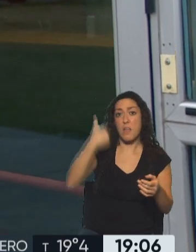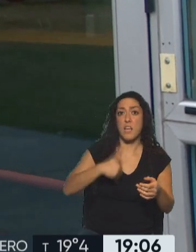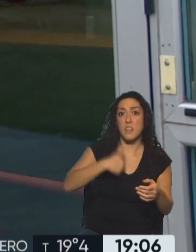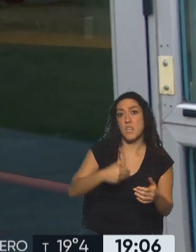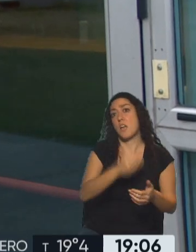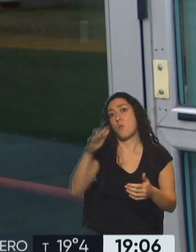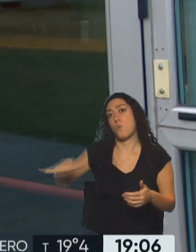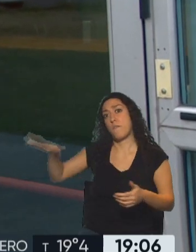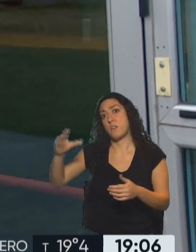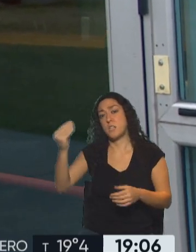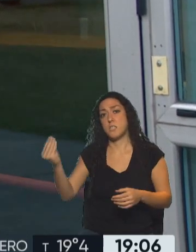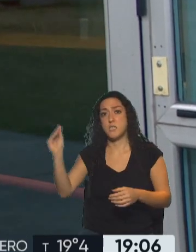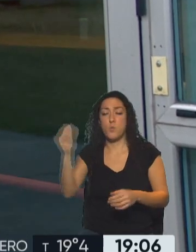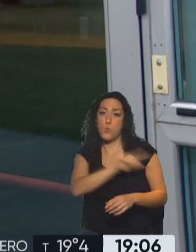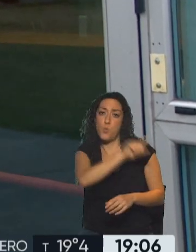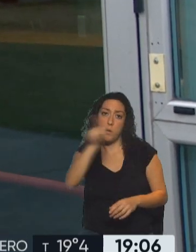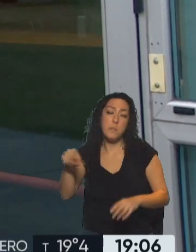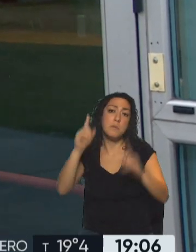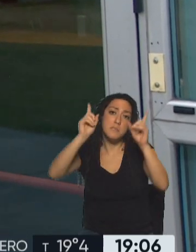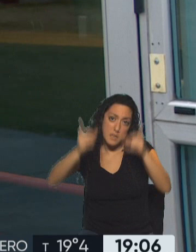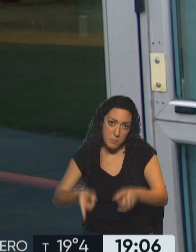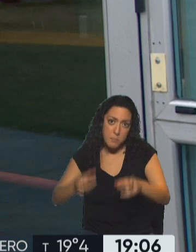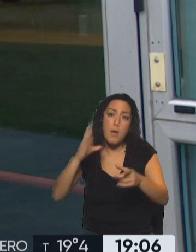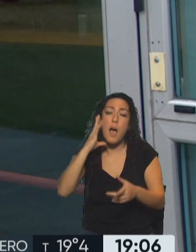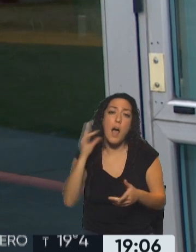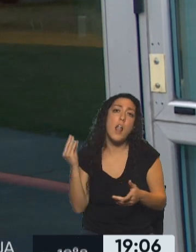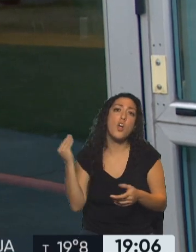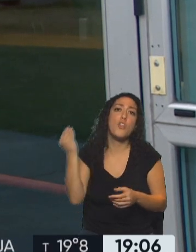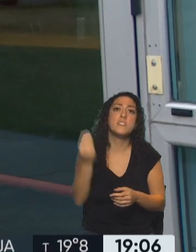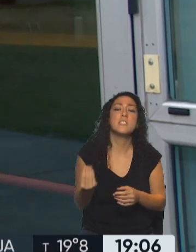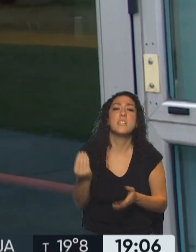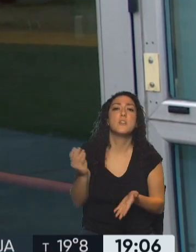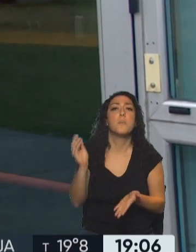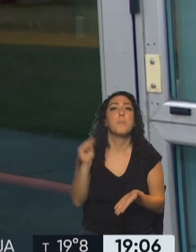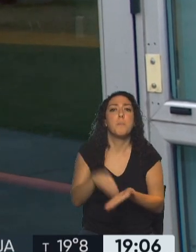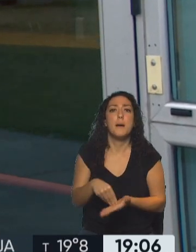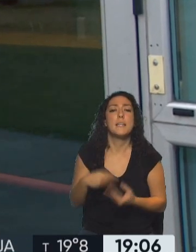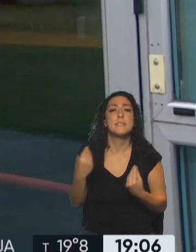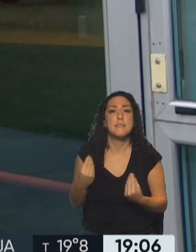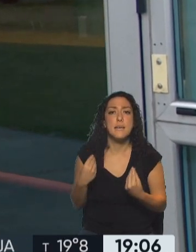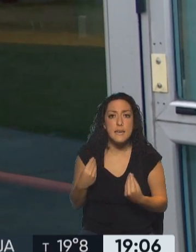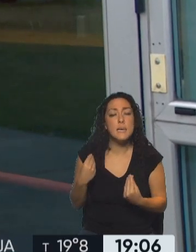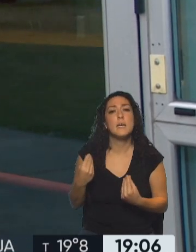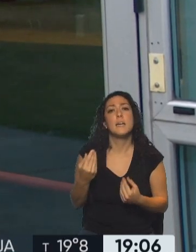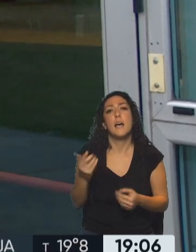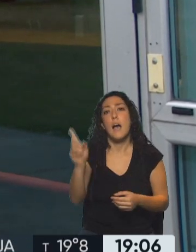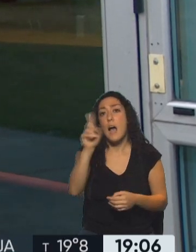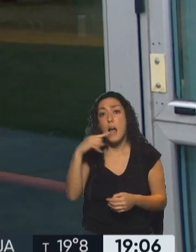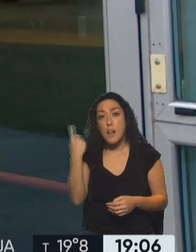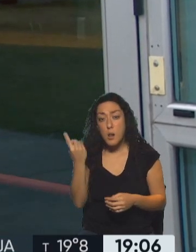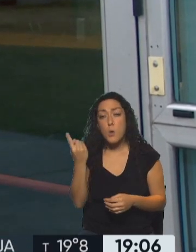Y atención, porque se acaba de conocer otra designación que indica oficialmente que el presidente Alberto